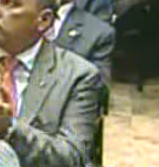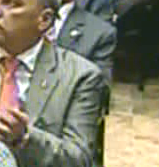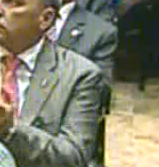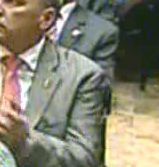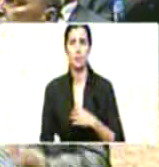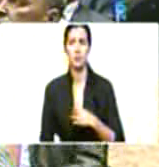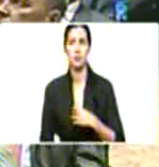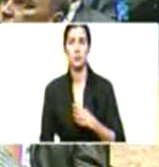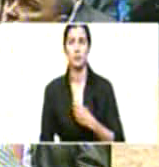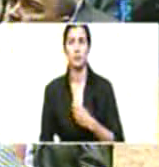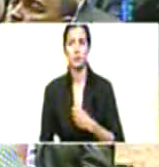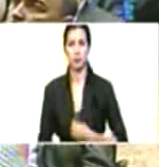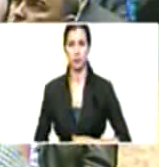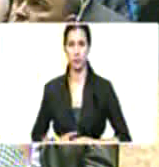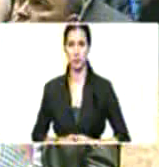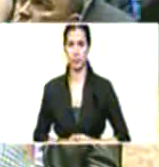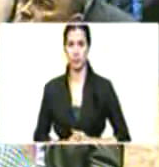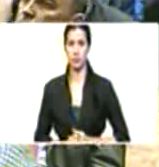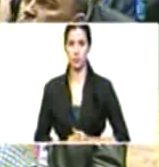profunda,